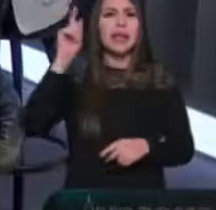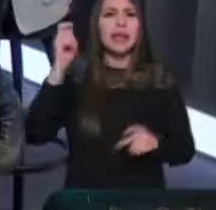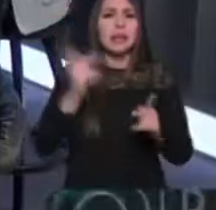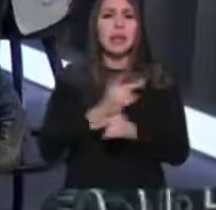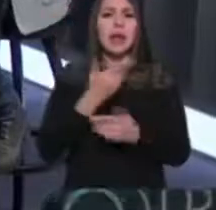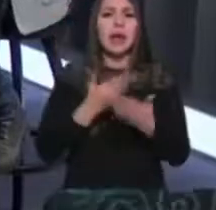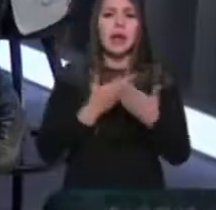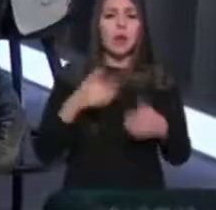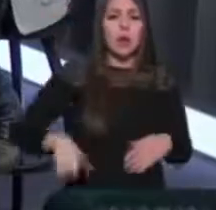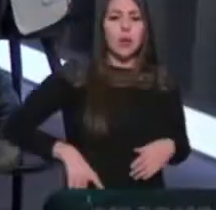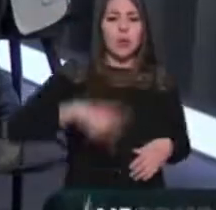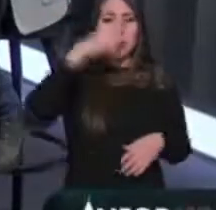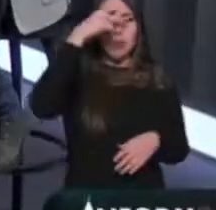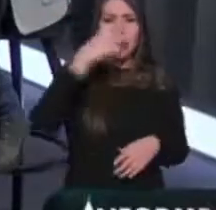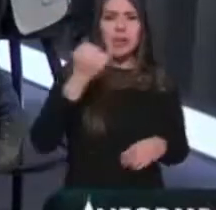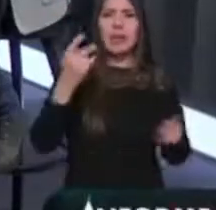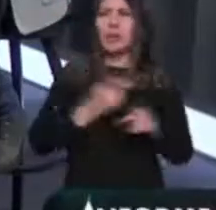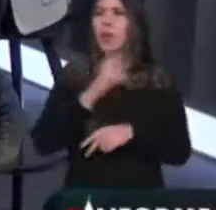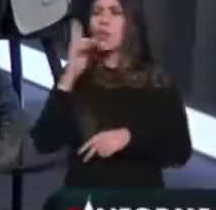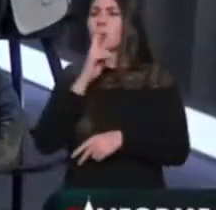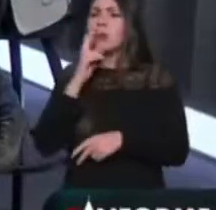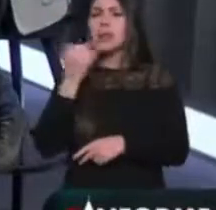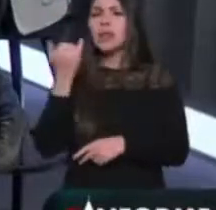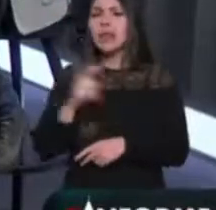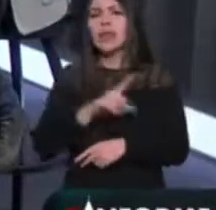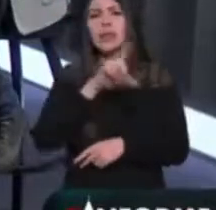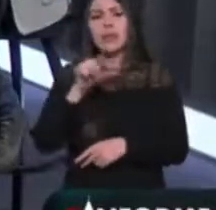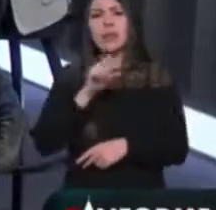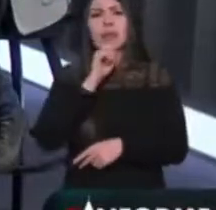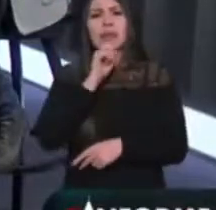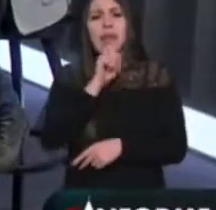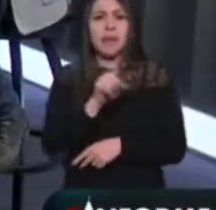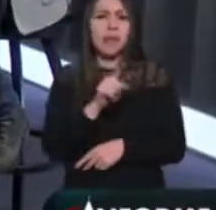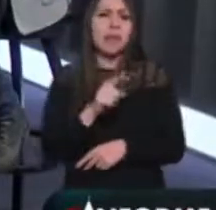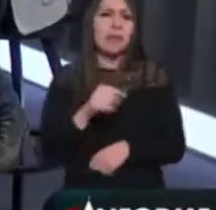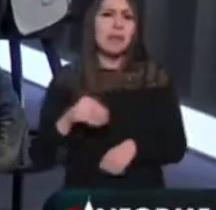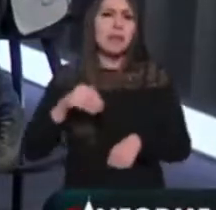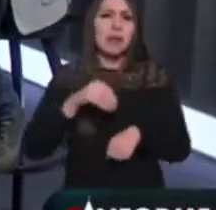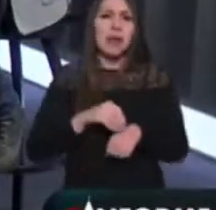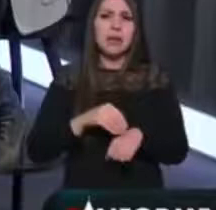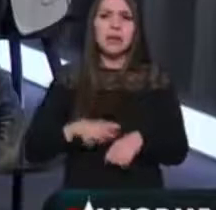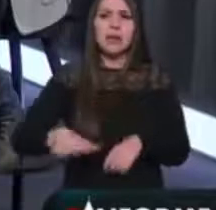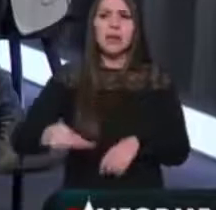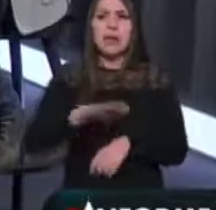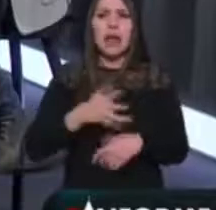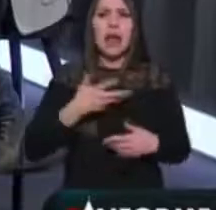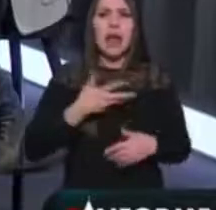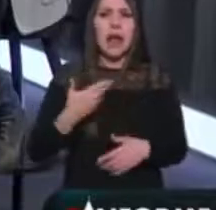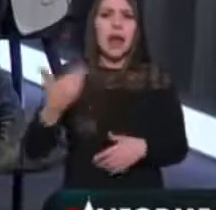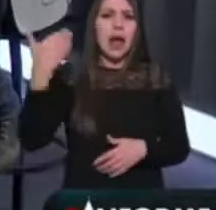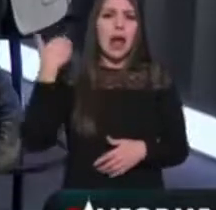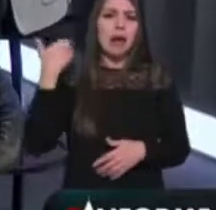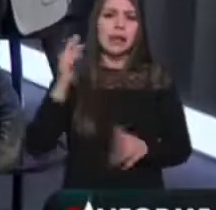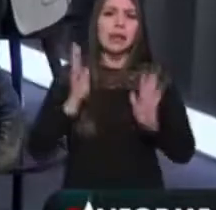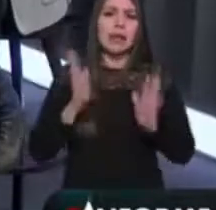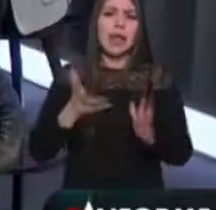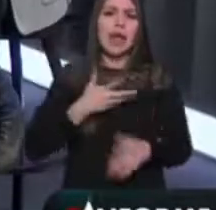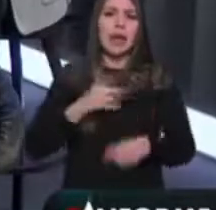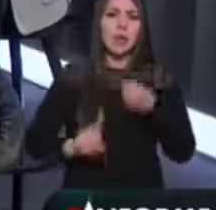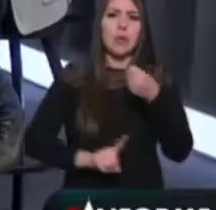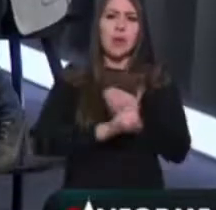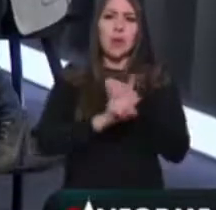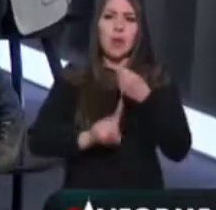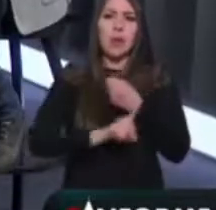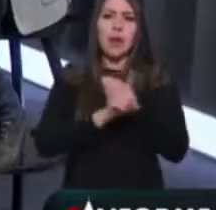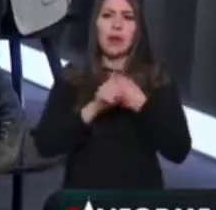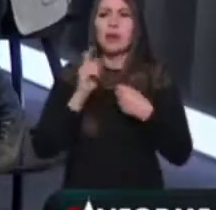está ocurriendo allá, y luego esto inserto pues en un terrenito bastante abonado que ya teníamos de cara a